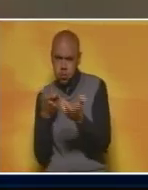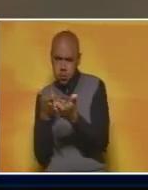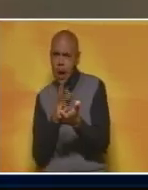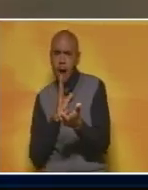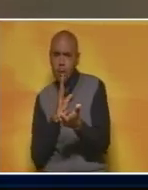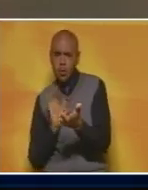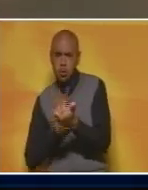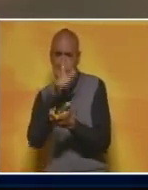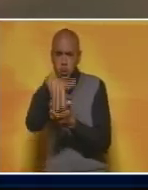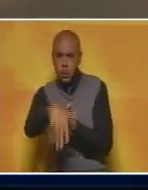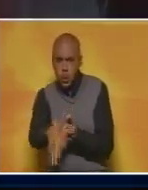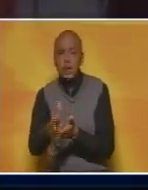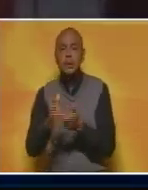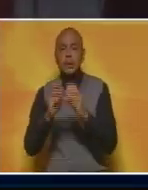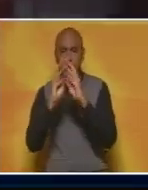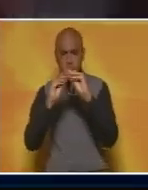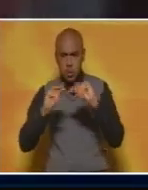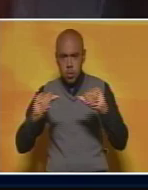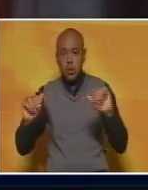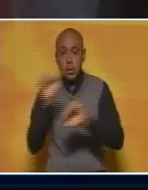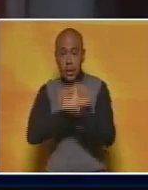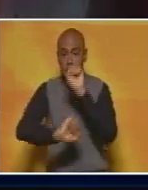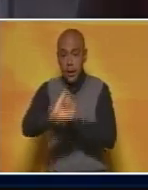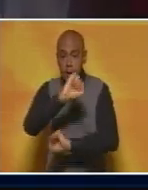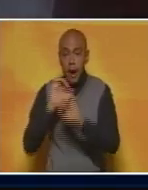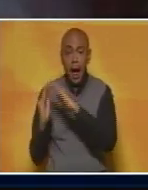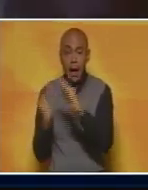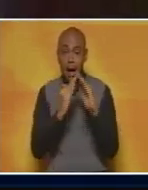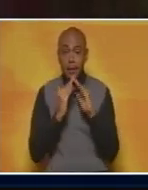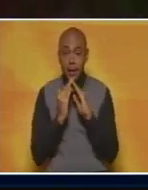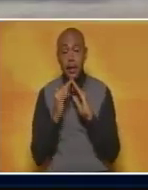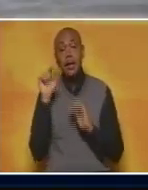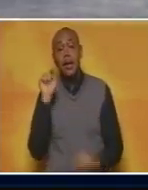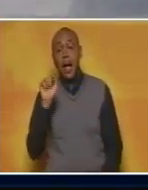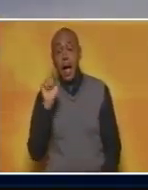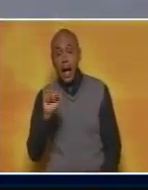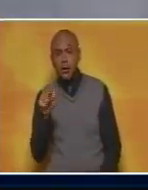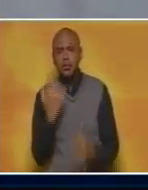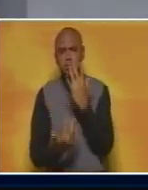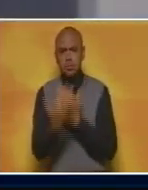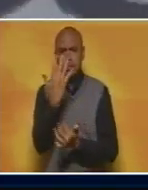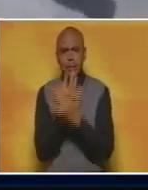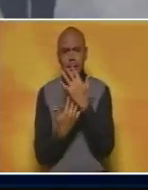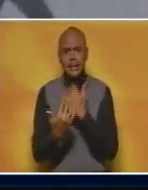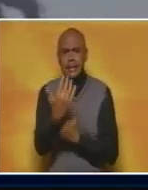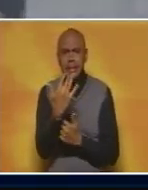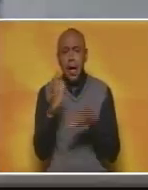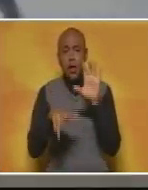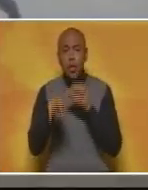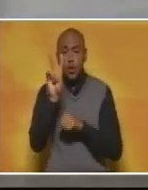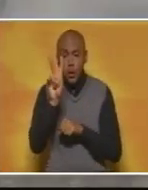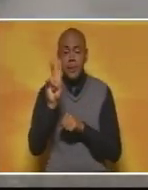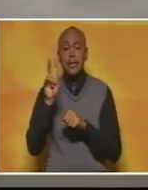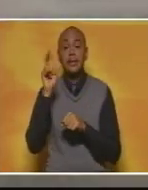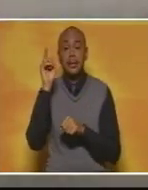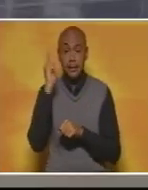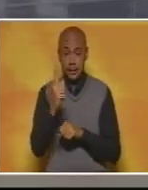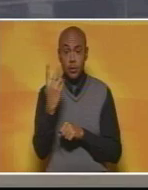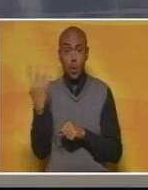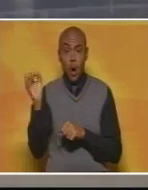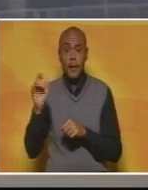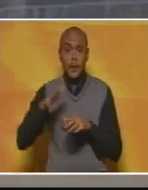30,000 viviendas y estructuras que están en peligro. Hasta el momento, las llamas han consumido más de 12,140 hectáreas